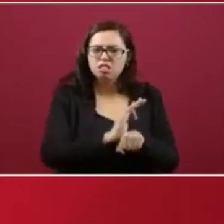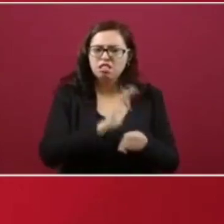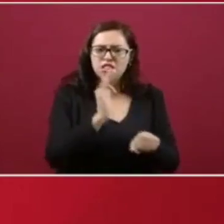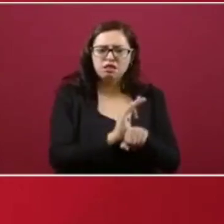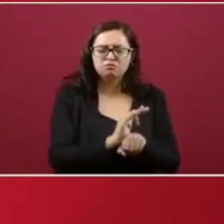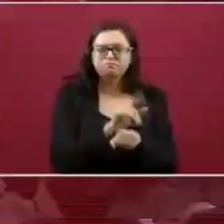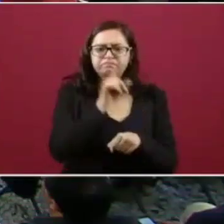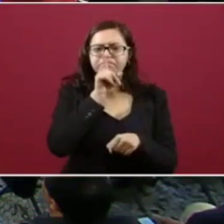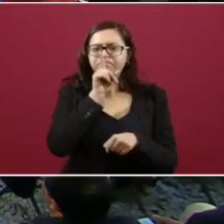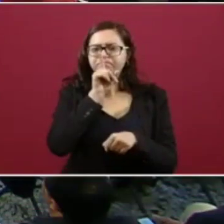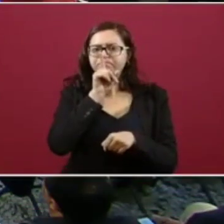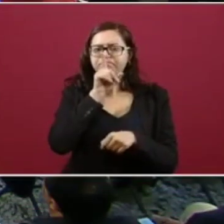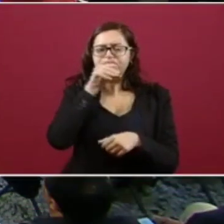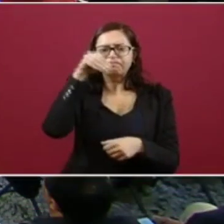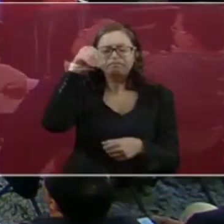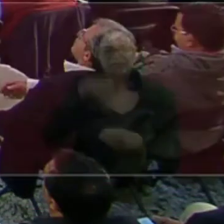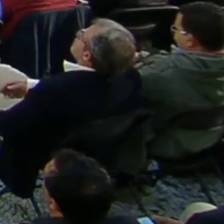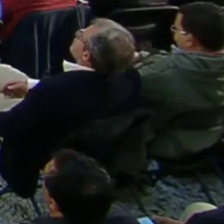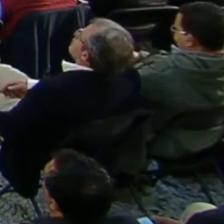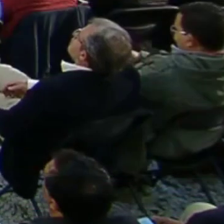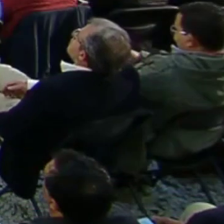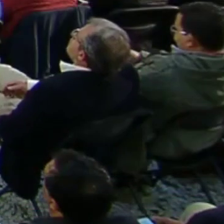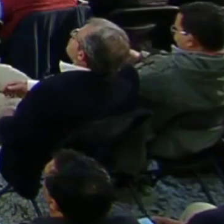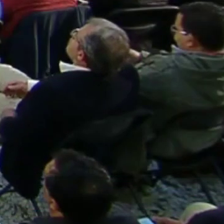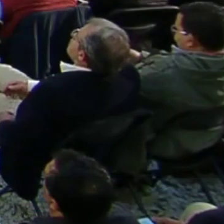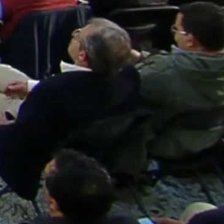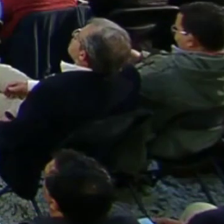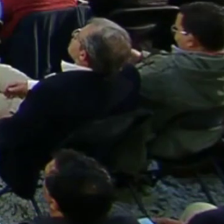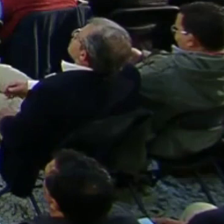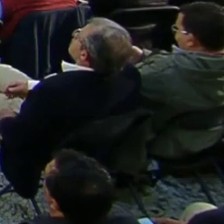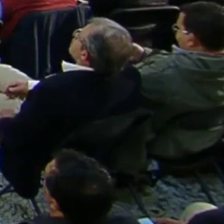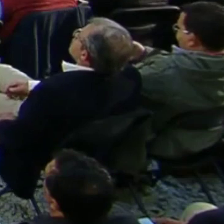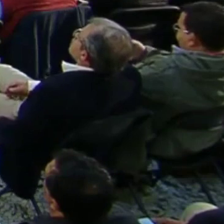que no cuestionó